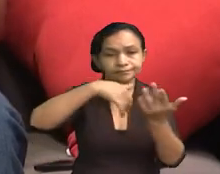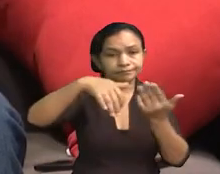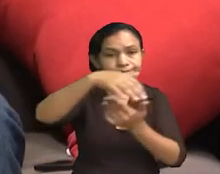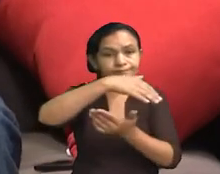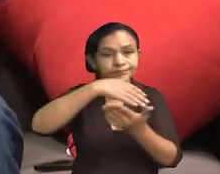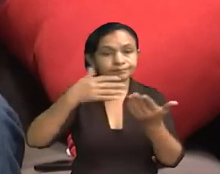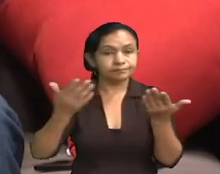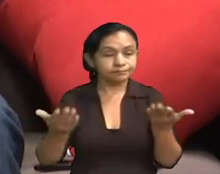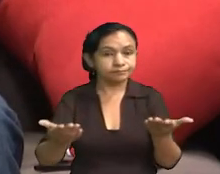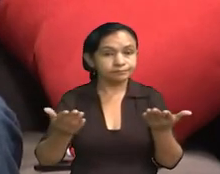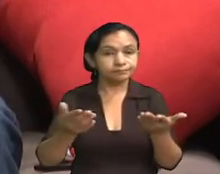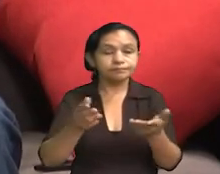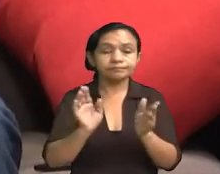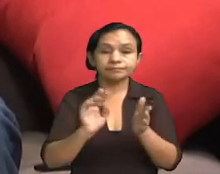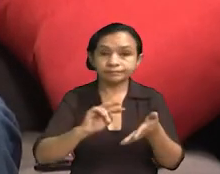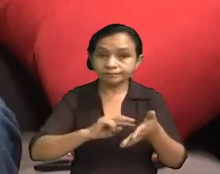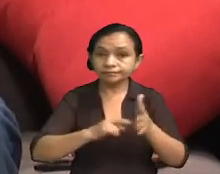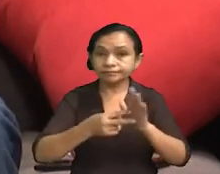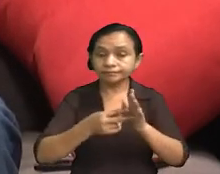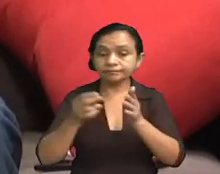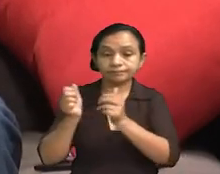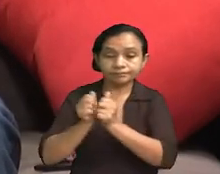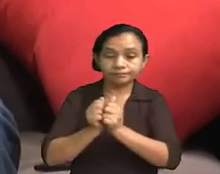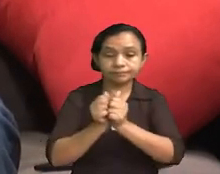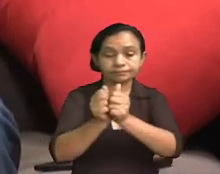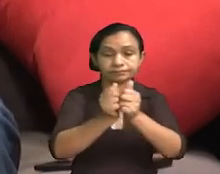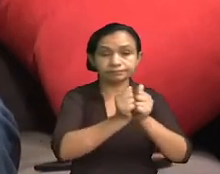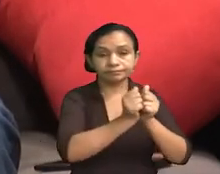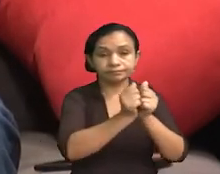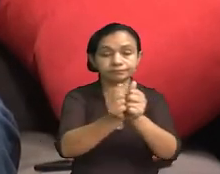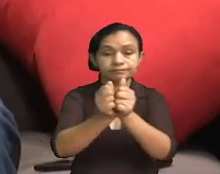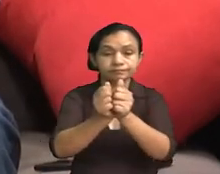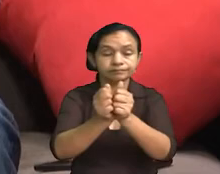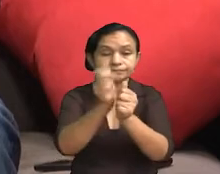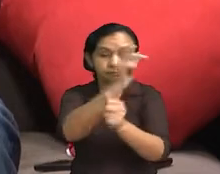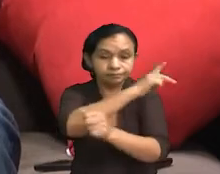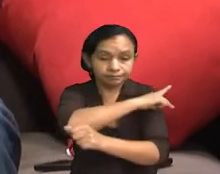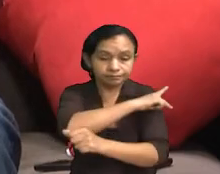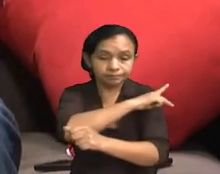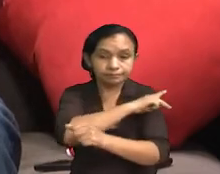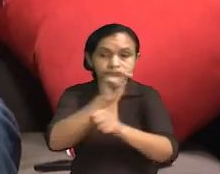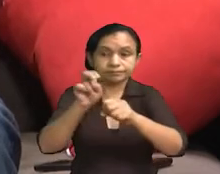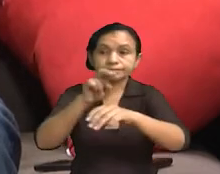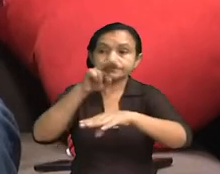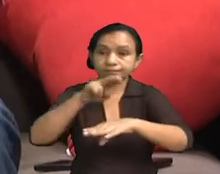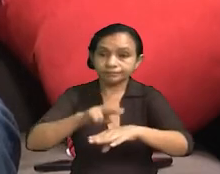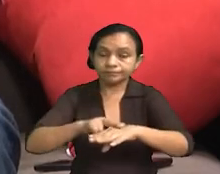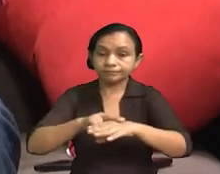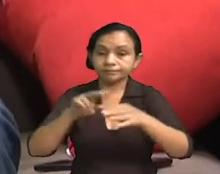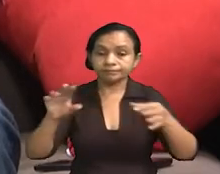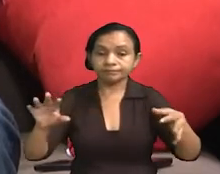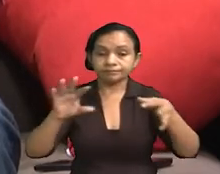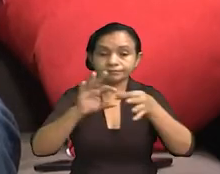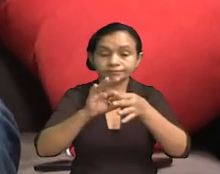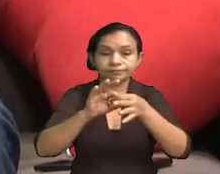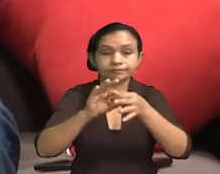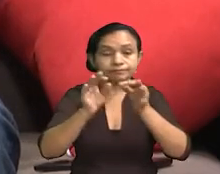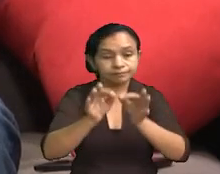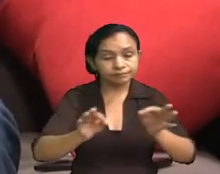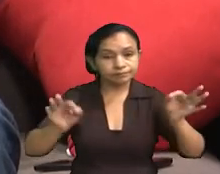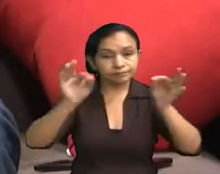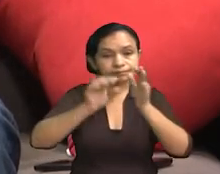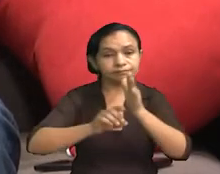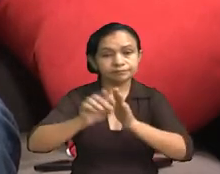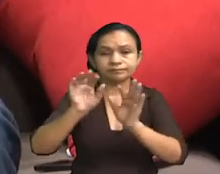Sin embargo, pues definitivamente que ese acompañamiento que realiza la fuerza del orden público es parte vital de ese proceso. Las familias